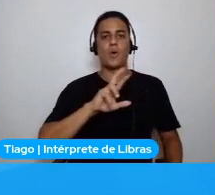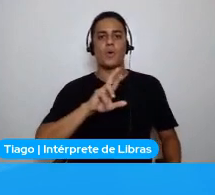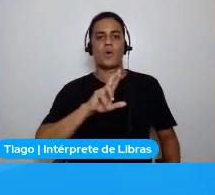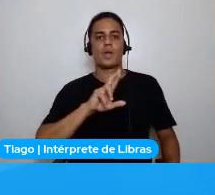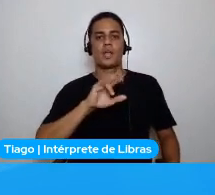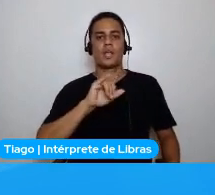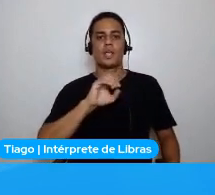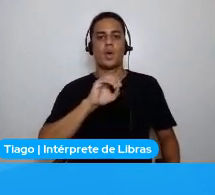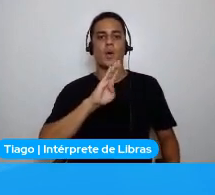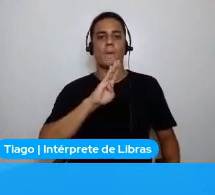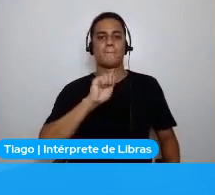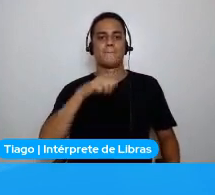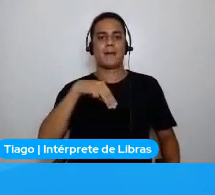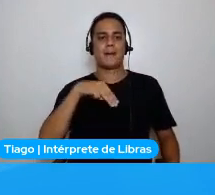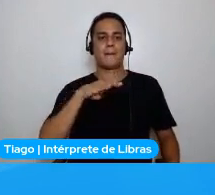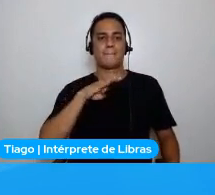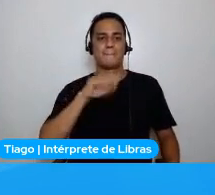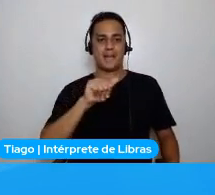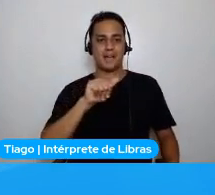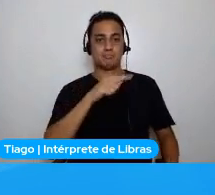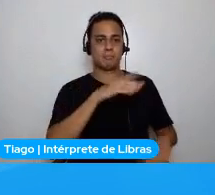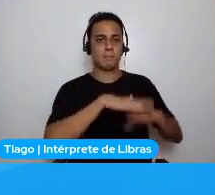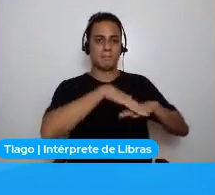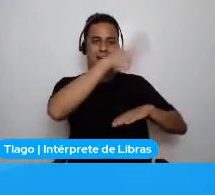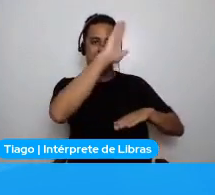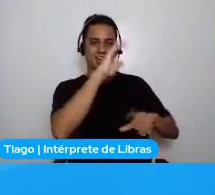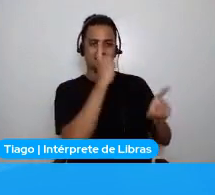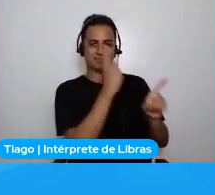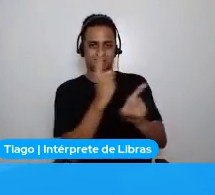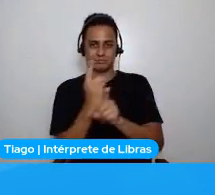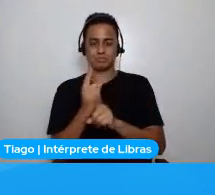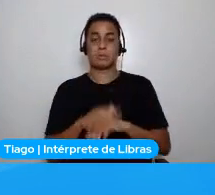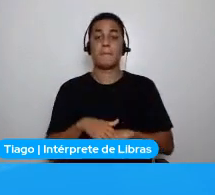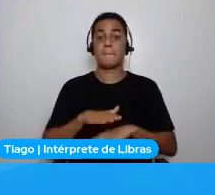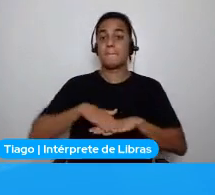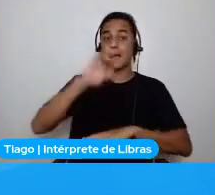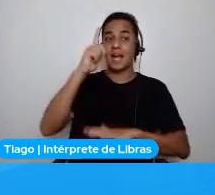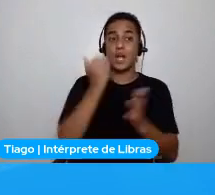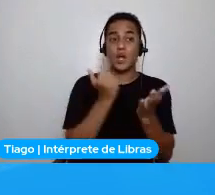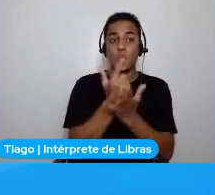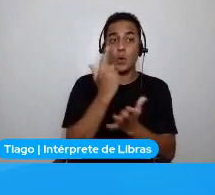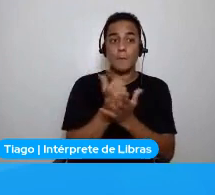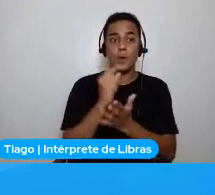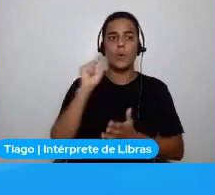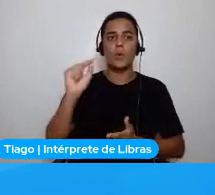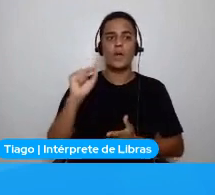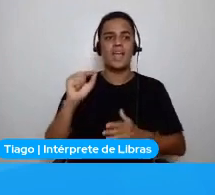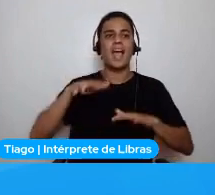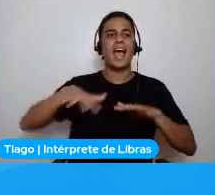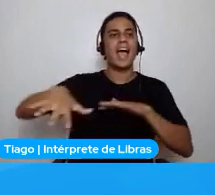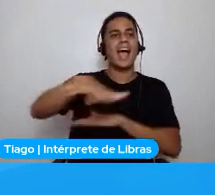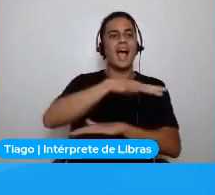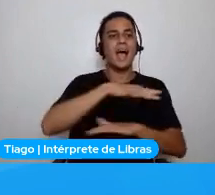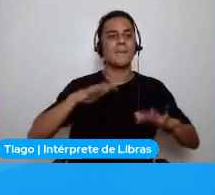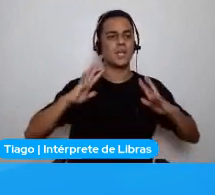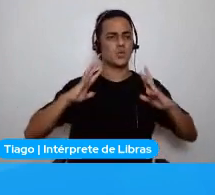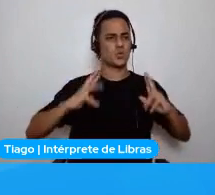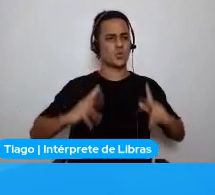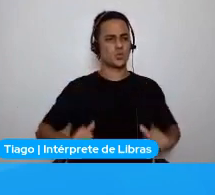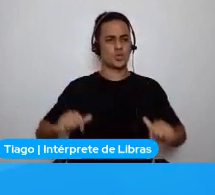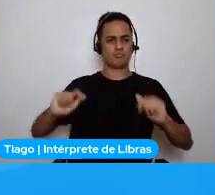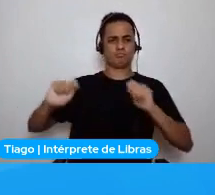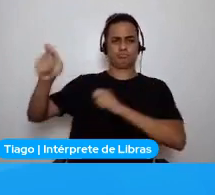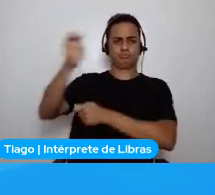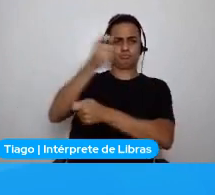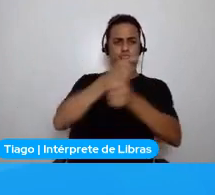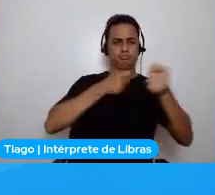anterior. El objeto contractual más común con 20 es desinfección de ambiente. Eso lo vamos a ver más adelante. Vamos a hacer